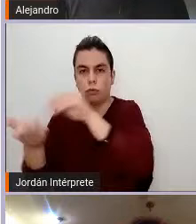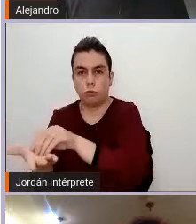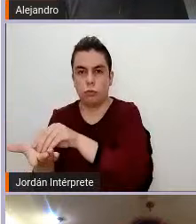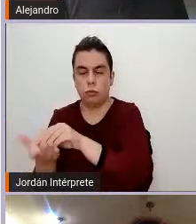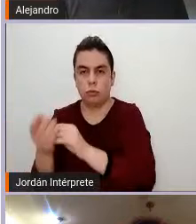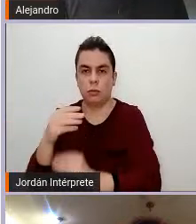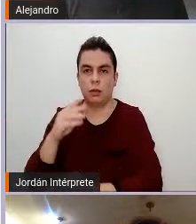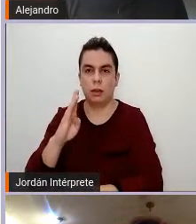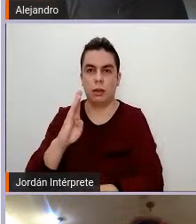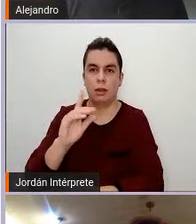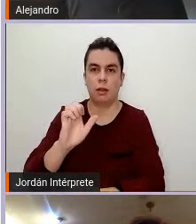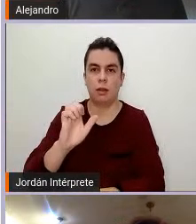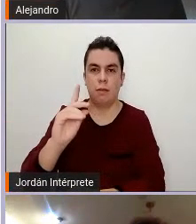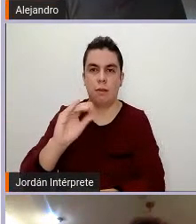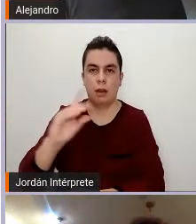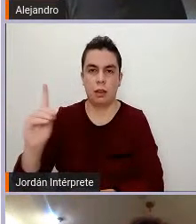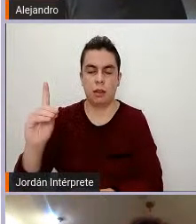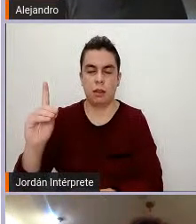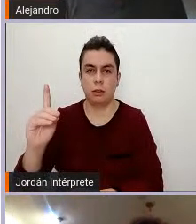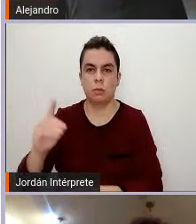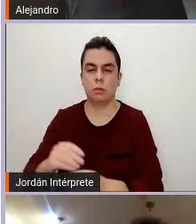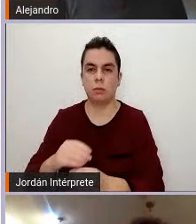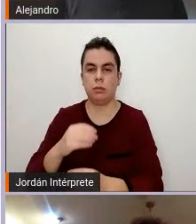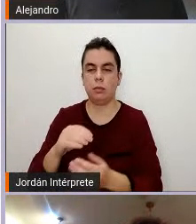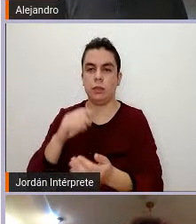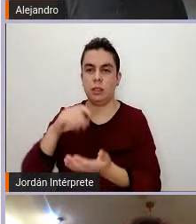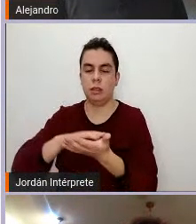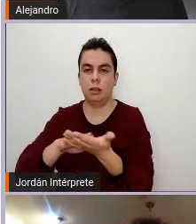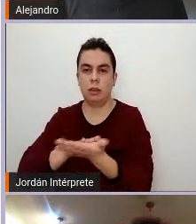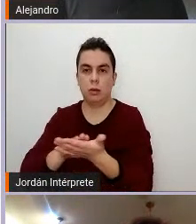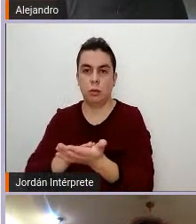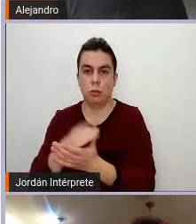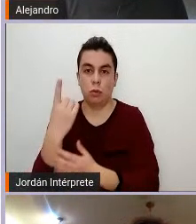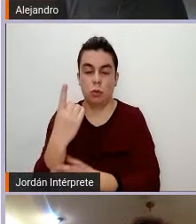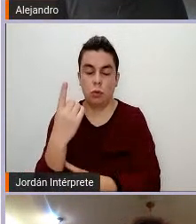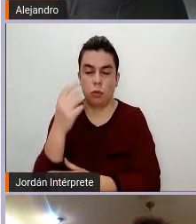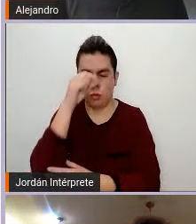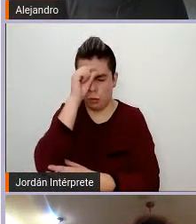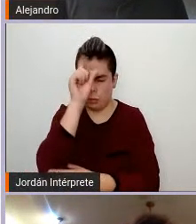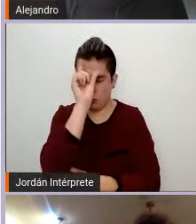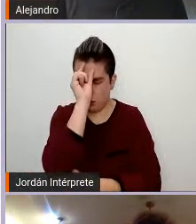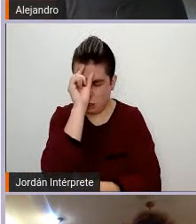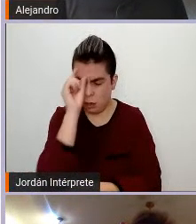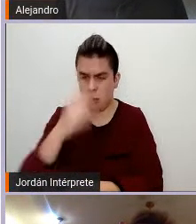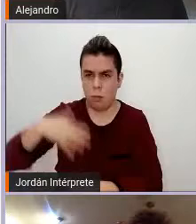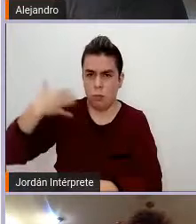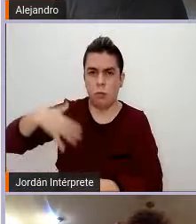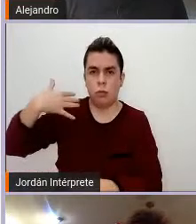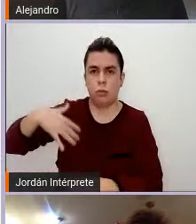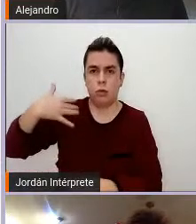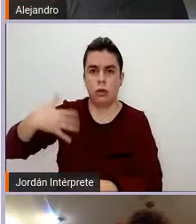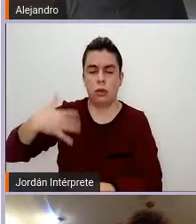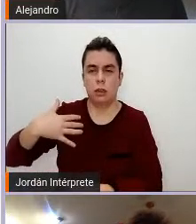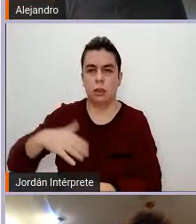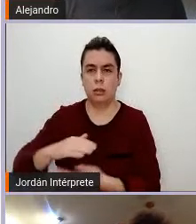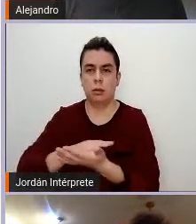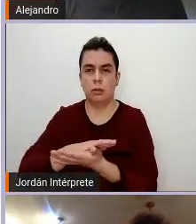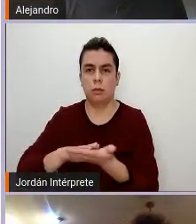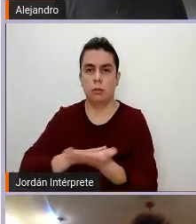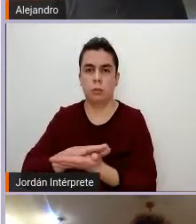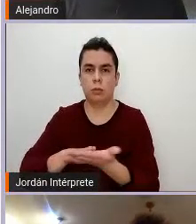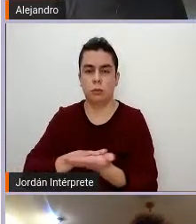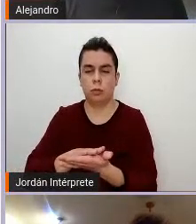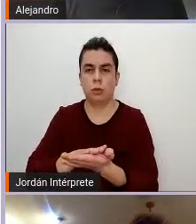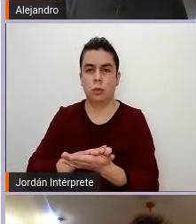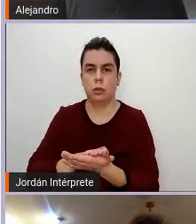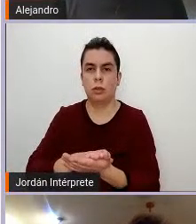Blake se erige como uno de los paradigmas más trascendentes de la interrelación entre la plástica y la poética, como lo ejemplifica